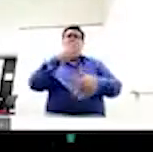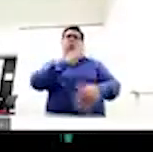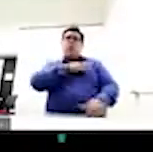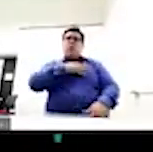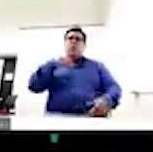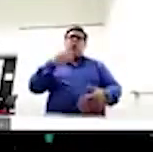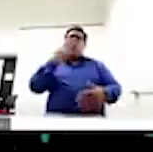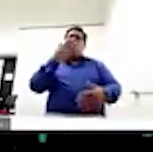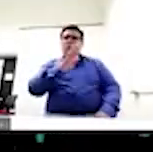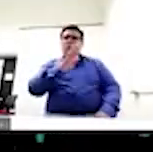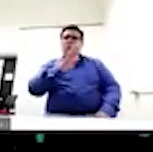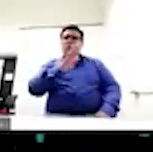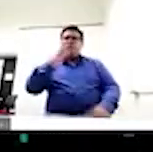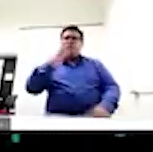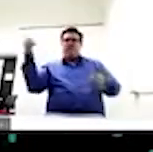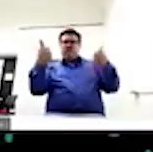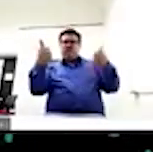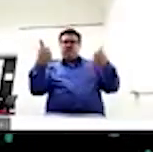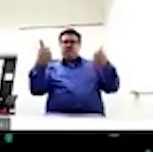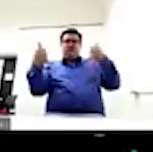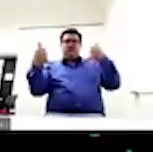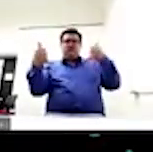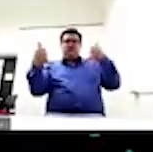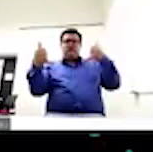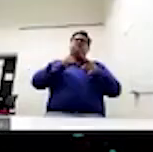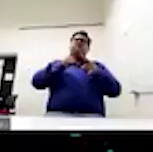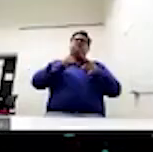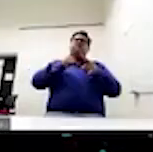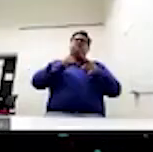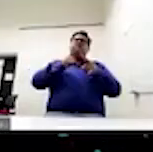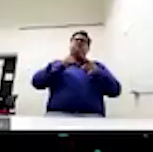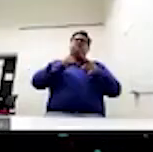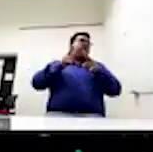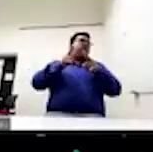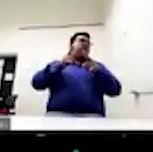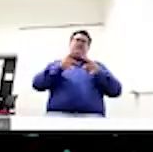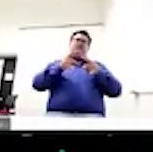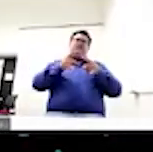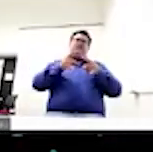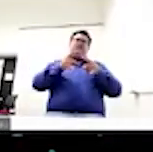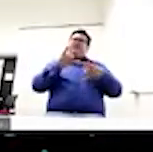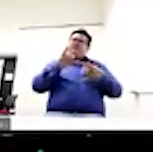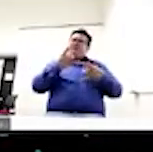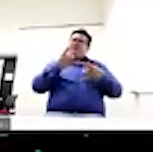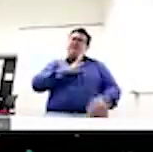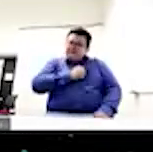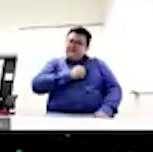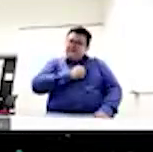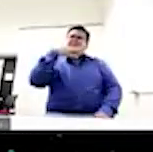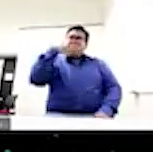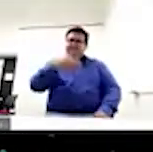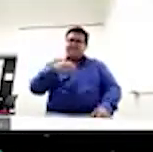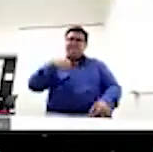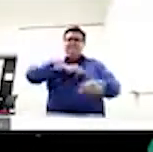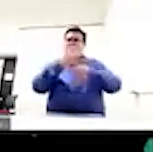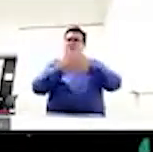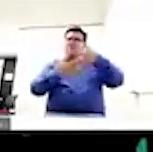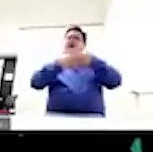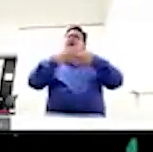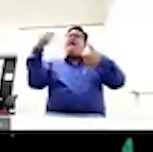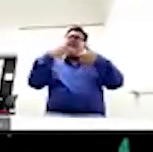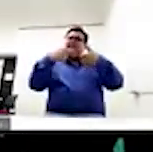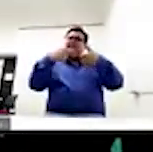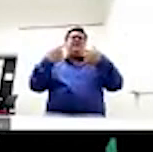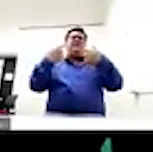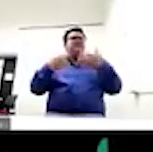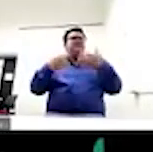y para mí ha sido como uno de los hechos más dolorosos que han ocurrido en nuestro país. Hasta el día de